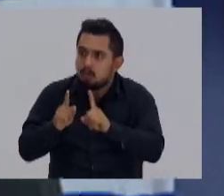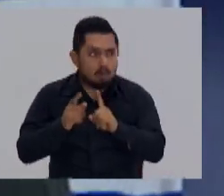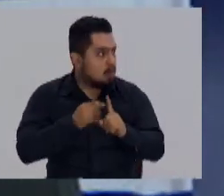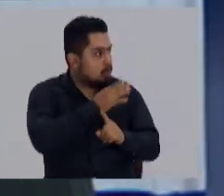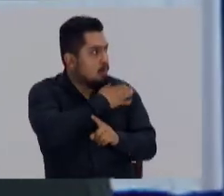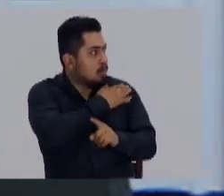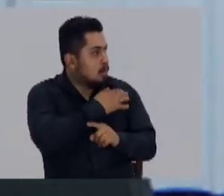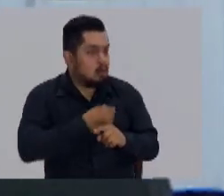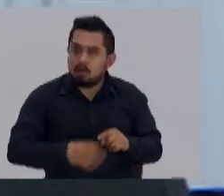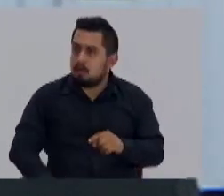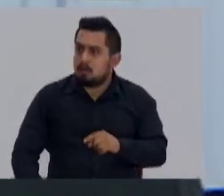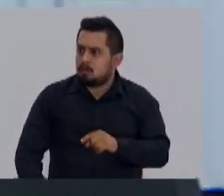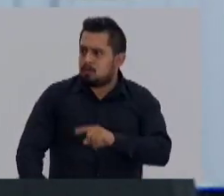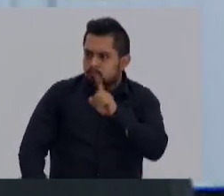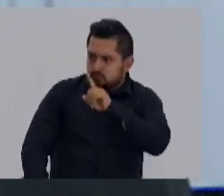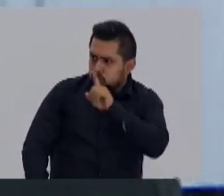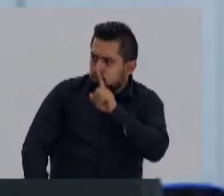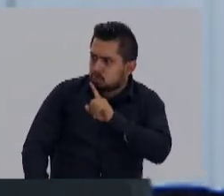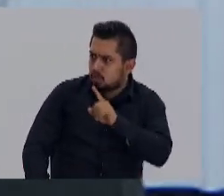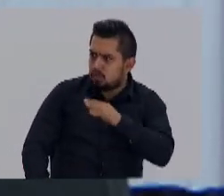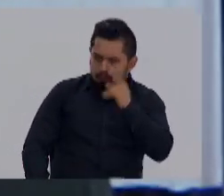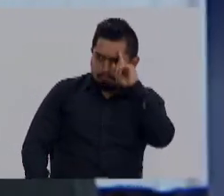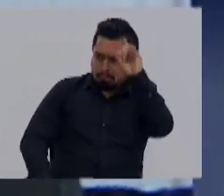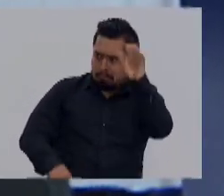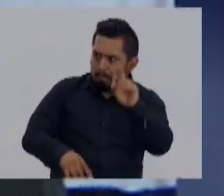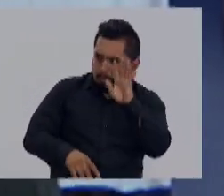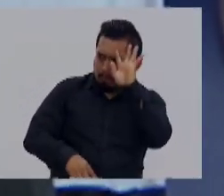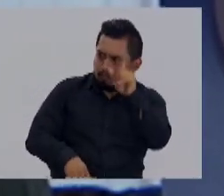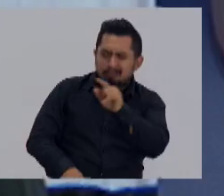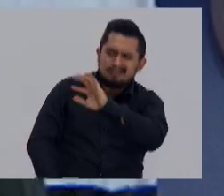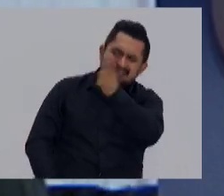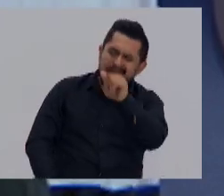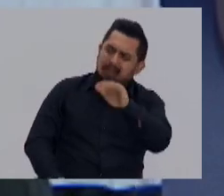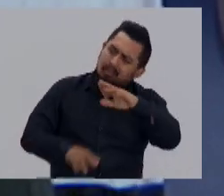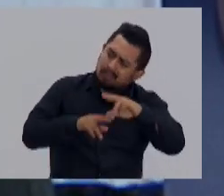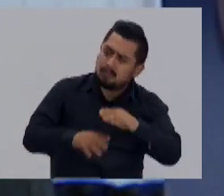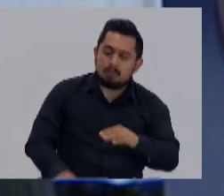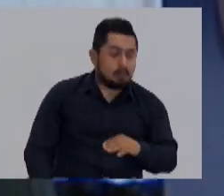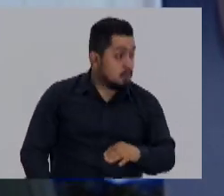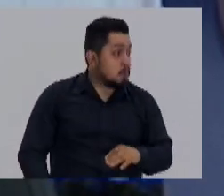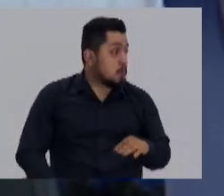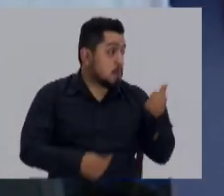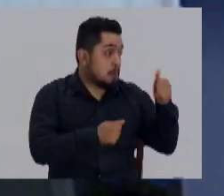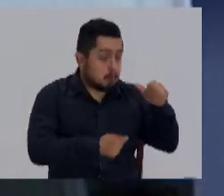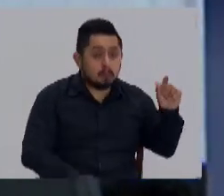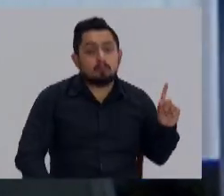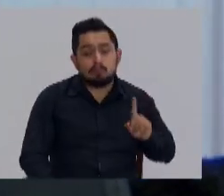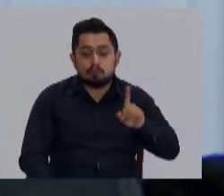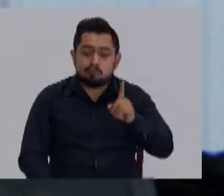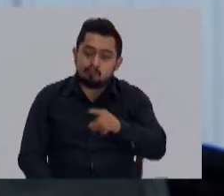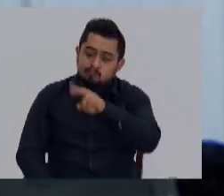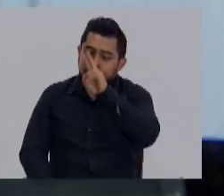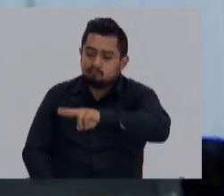llamaste? No, no, no, no, de seguro soñaste. Anda, acostate. Y a medianoche,